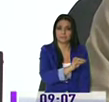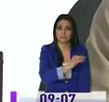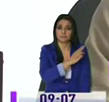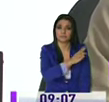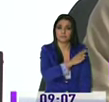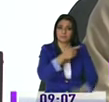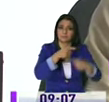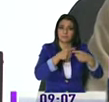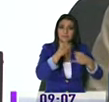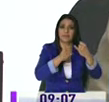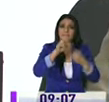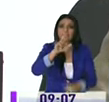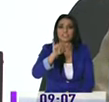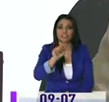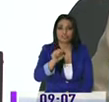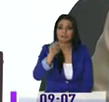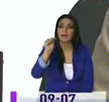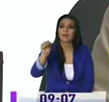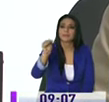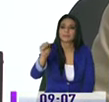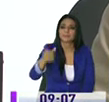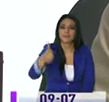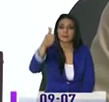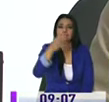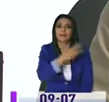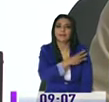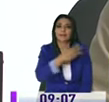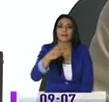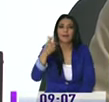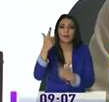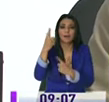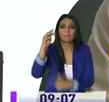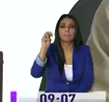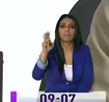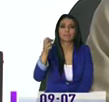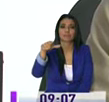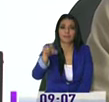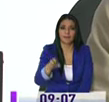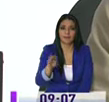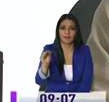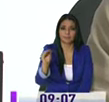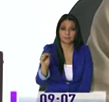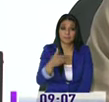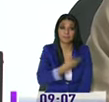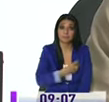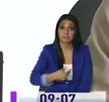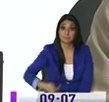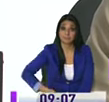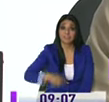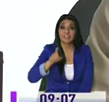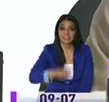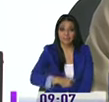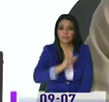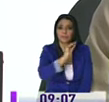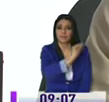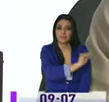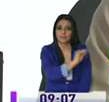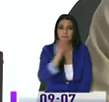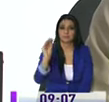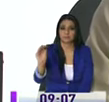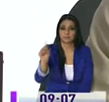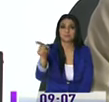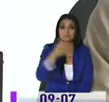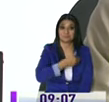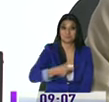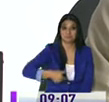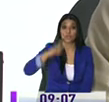gritó tenía que haber indicado al general mosquera que haya esa cámara y el presidente tenía que había indicado reciente